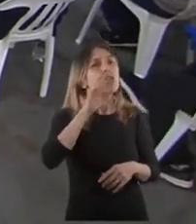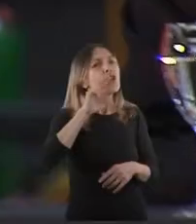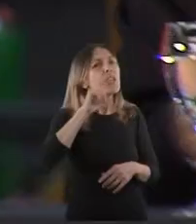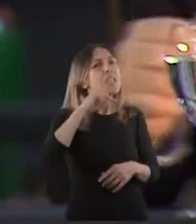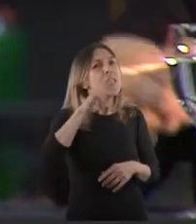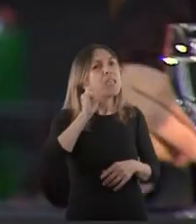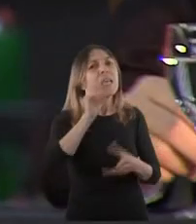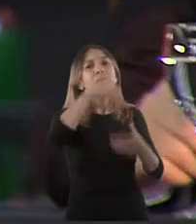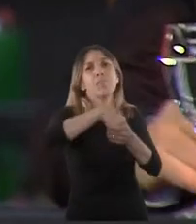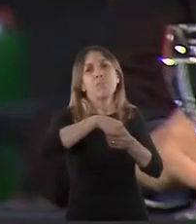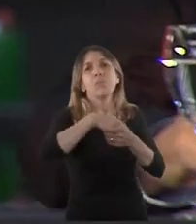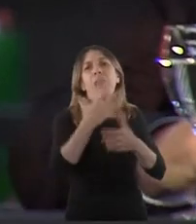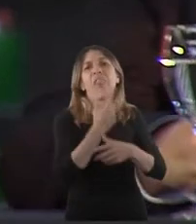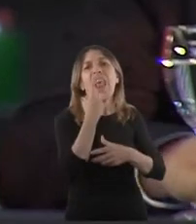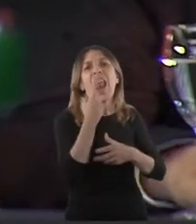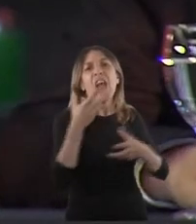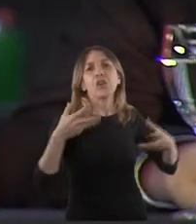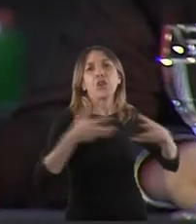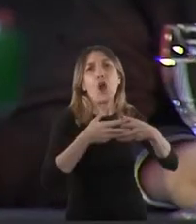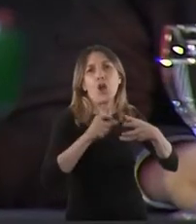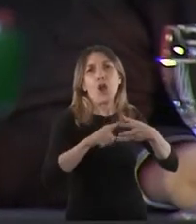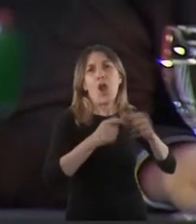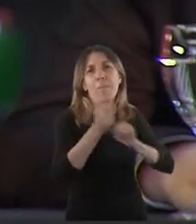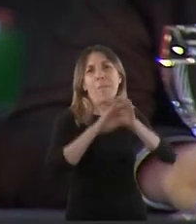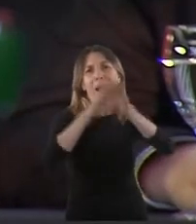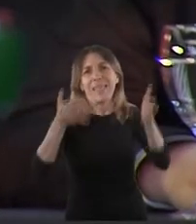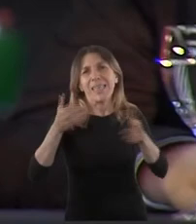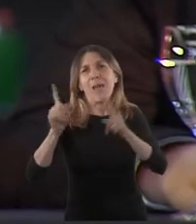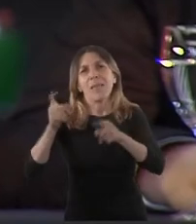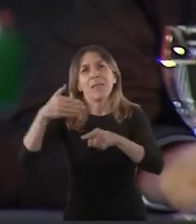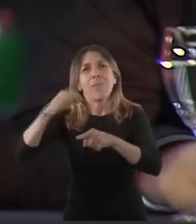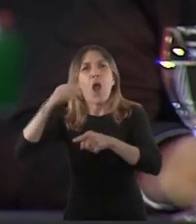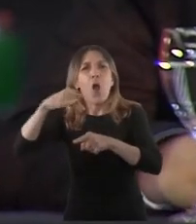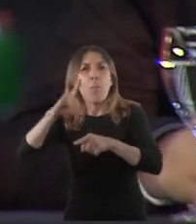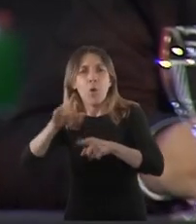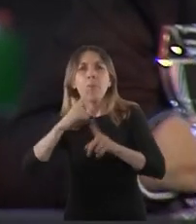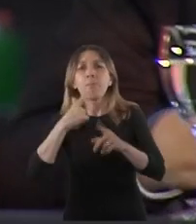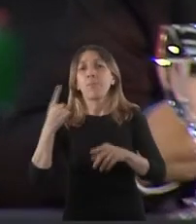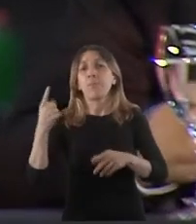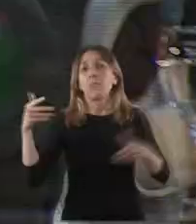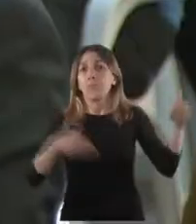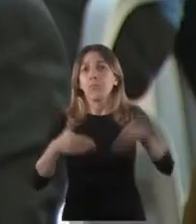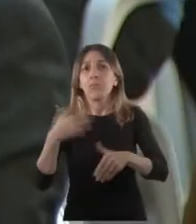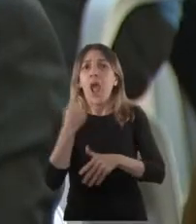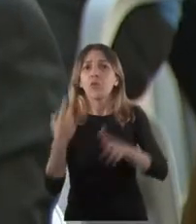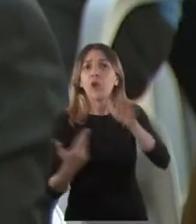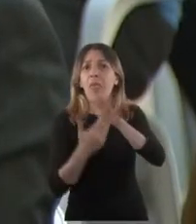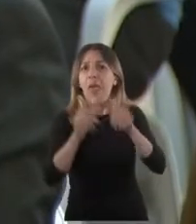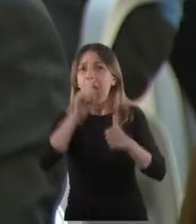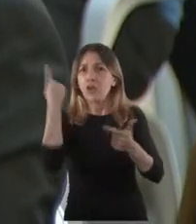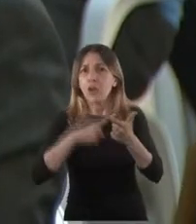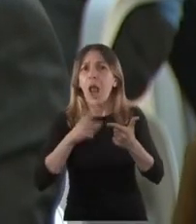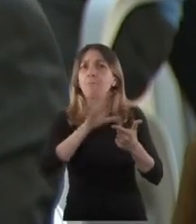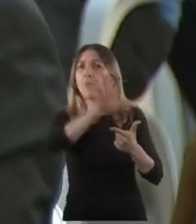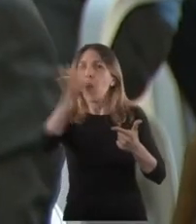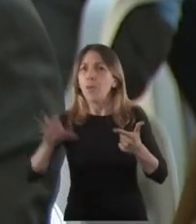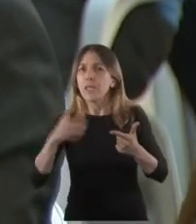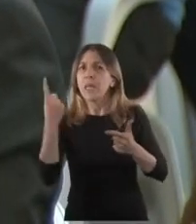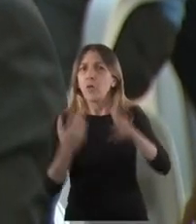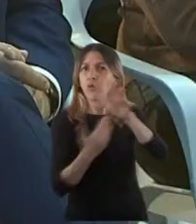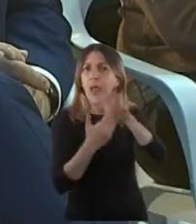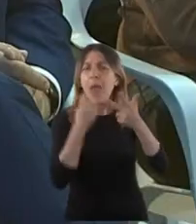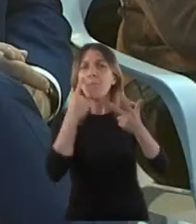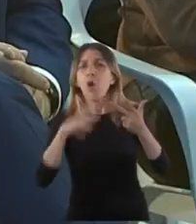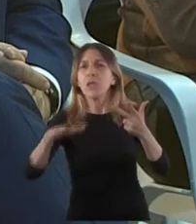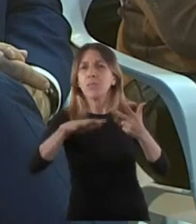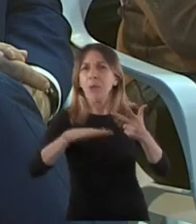integrante del directorio de la empresa. Se encuentran presentes autoridades nacionales, provinciales,